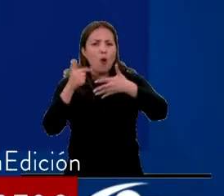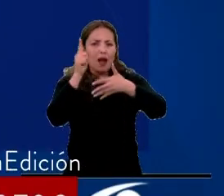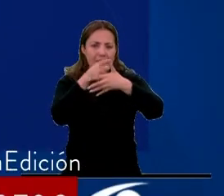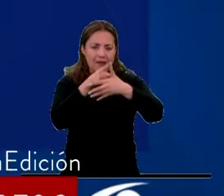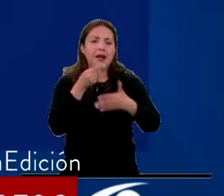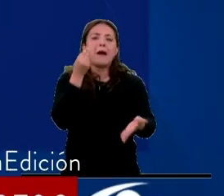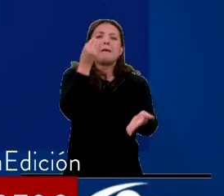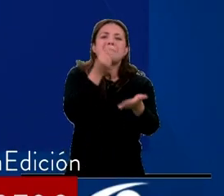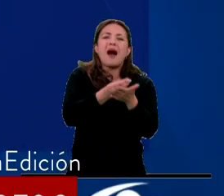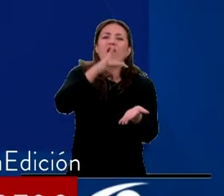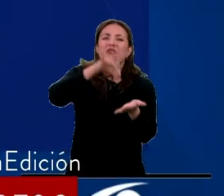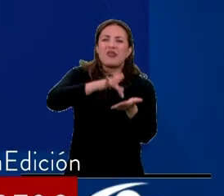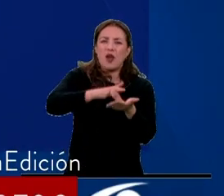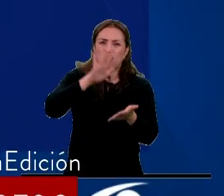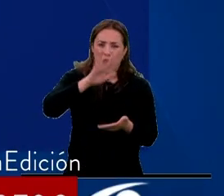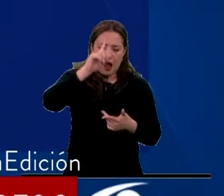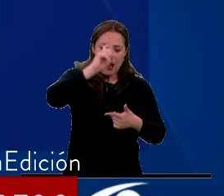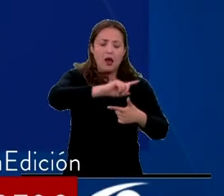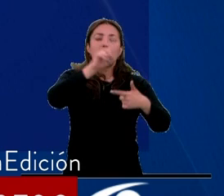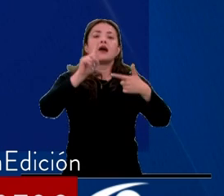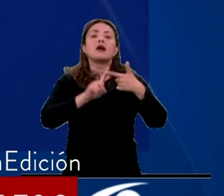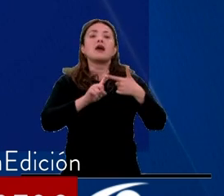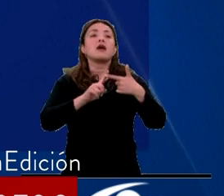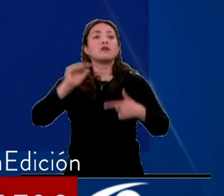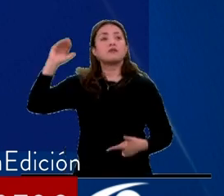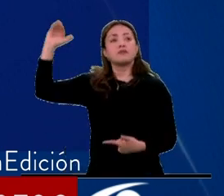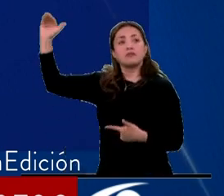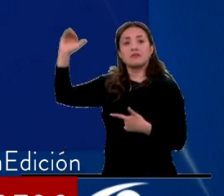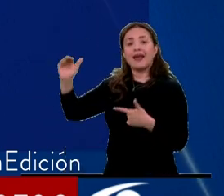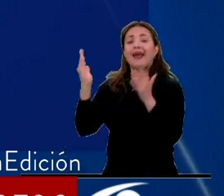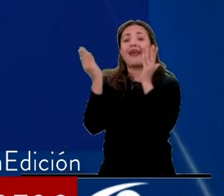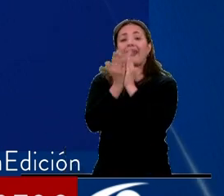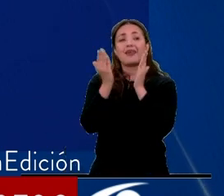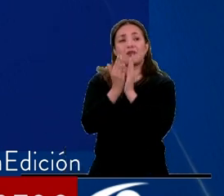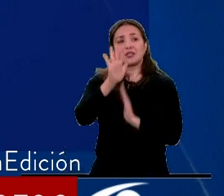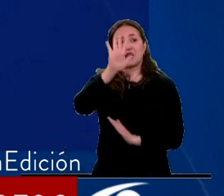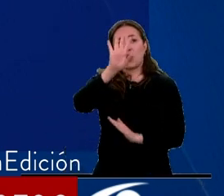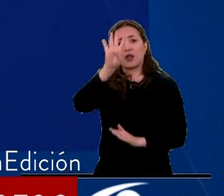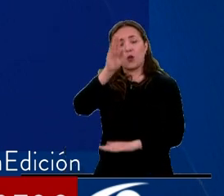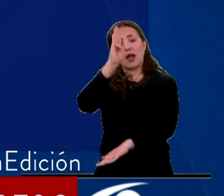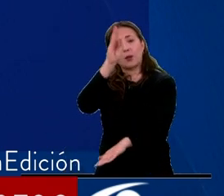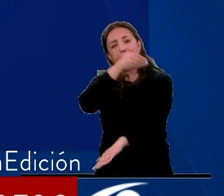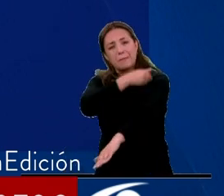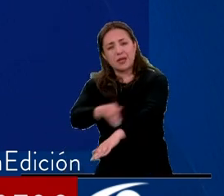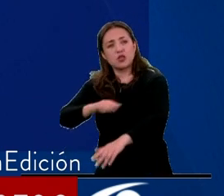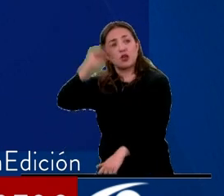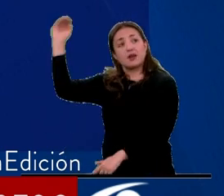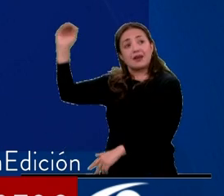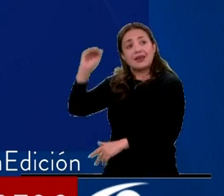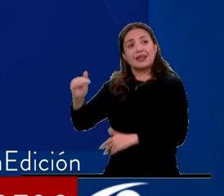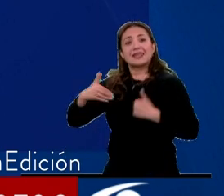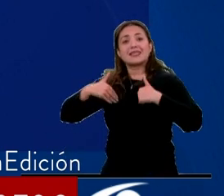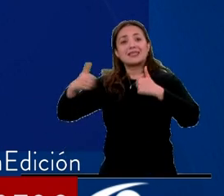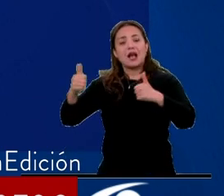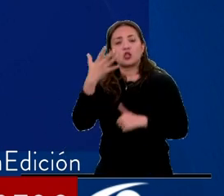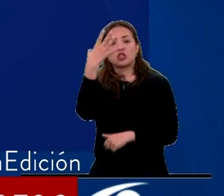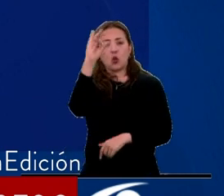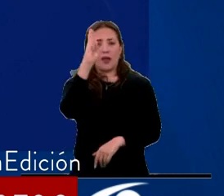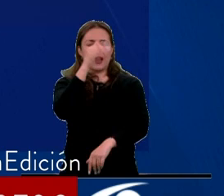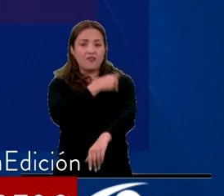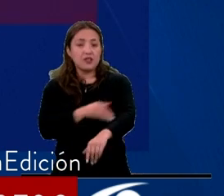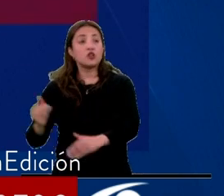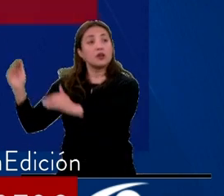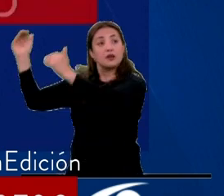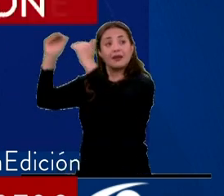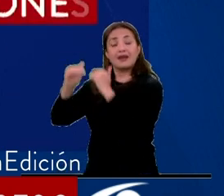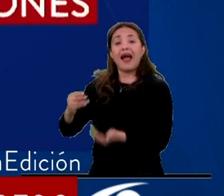de la deuda pública, 78 billones de pesos; educación, 54 billones de pesos; salud, 50 billones de pesos; hacienda,